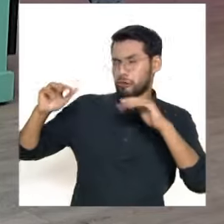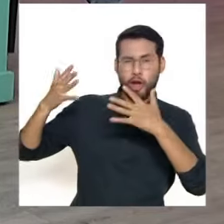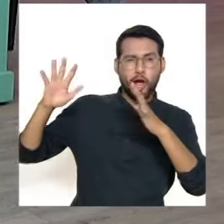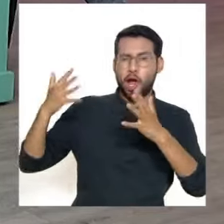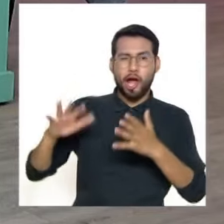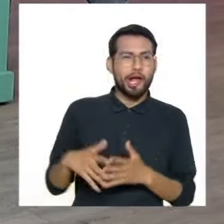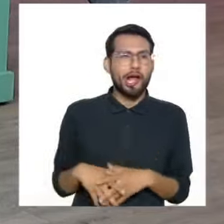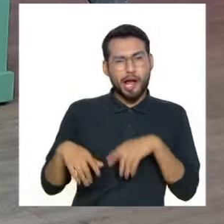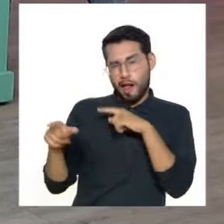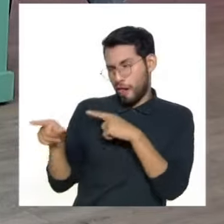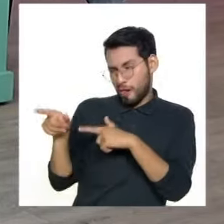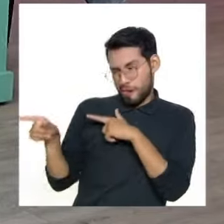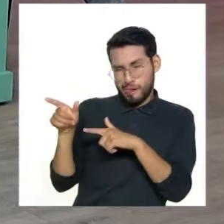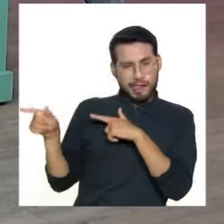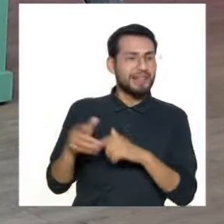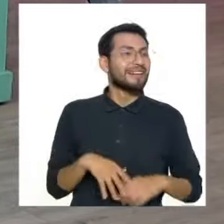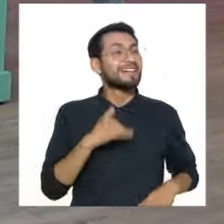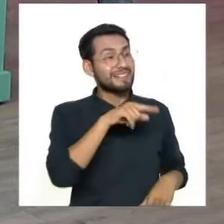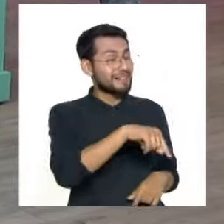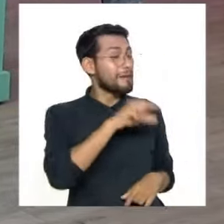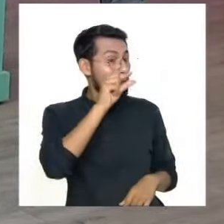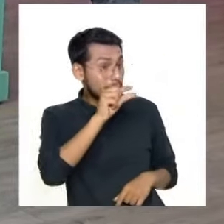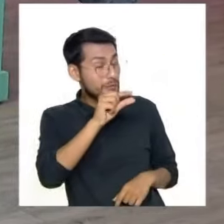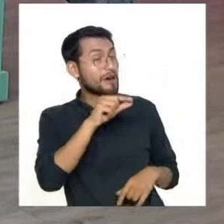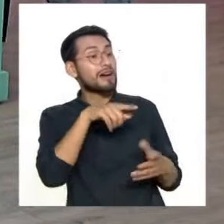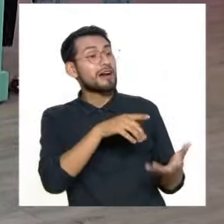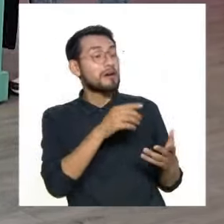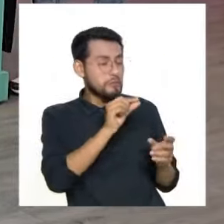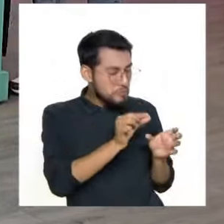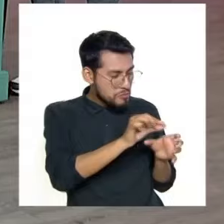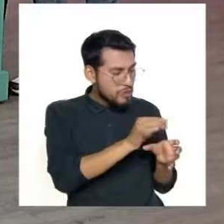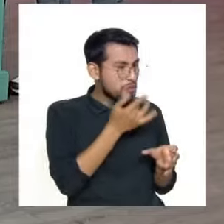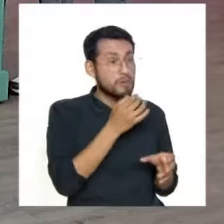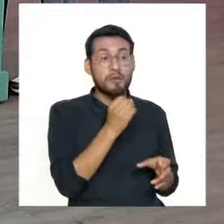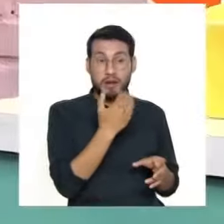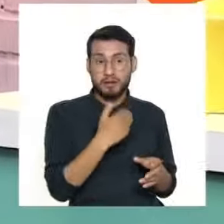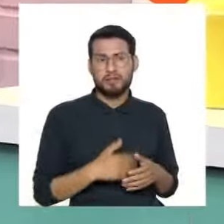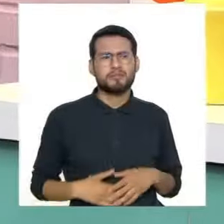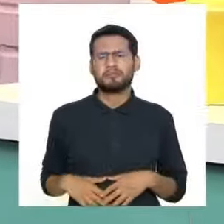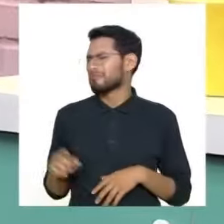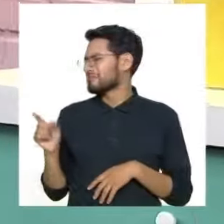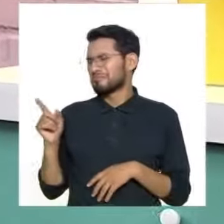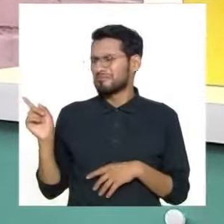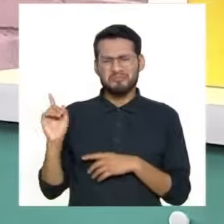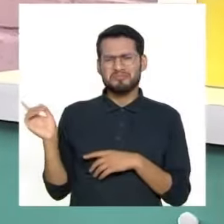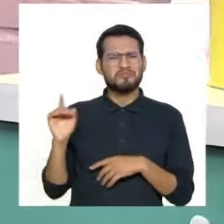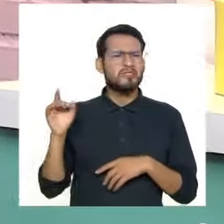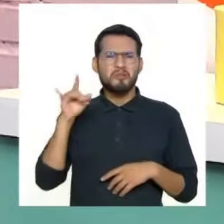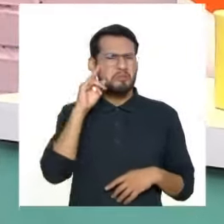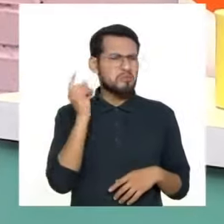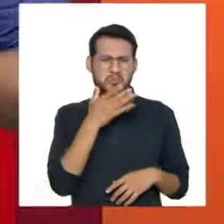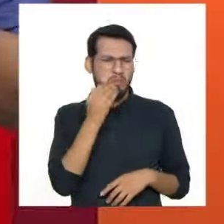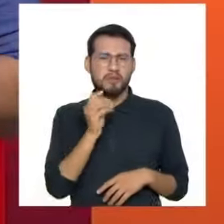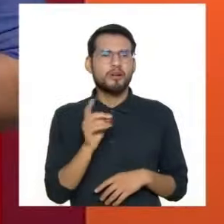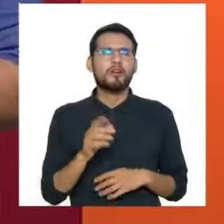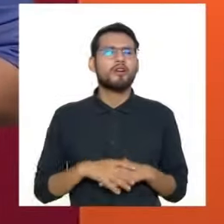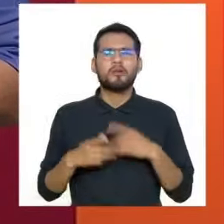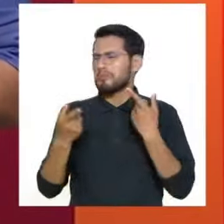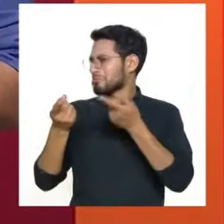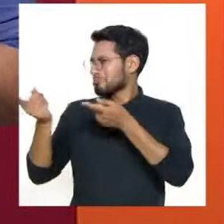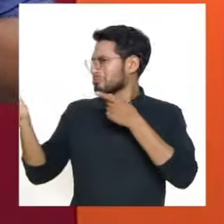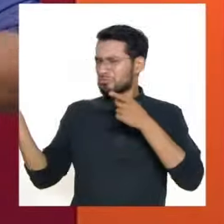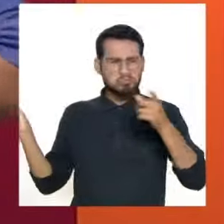pique con la huancaína así le echas poquito y comen poco porque pica no ellos no quieren comer no te preocupes que acá felizmente los